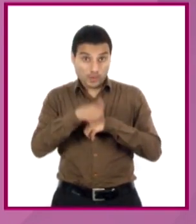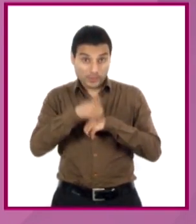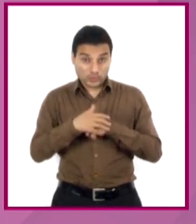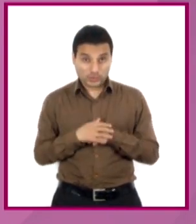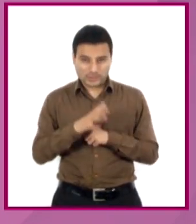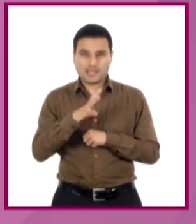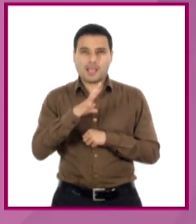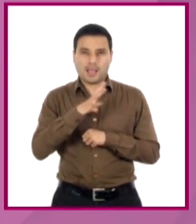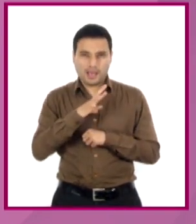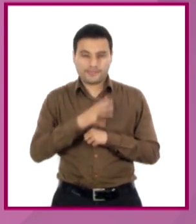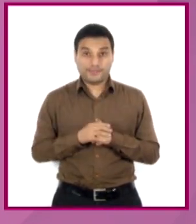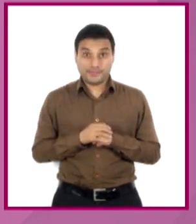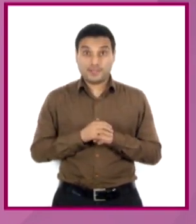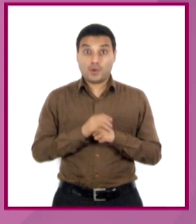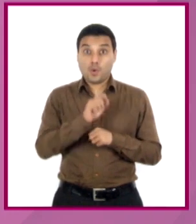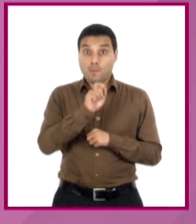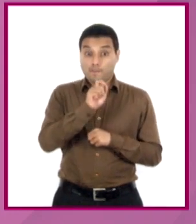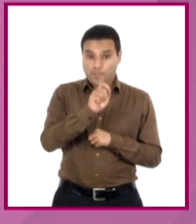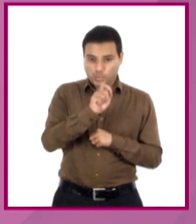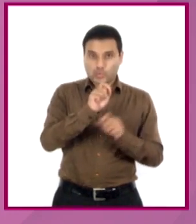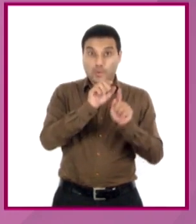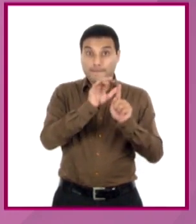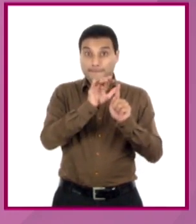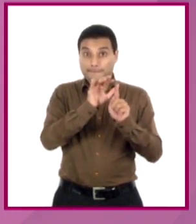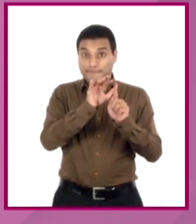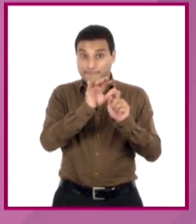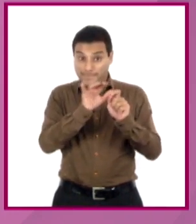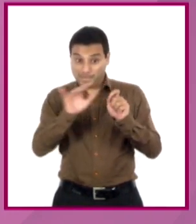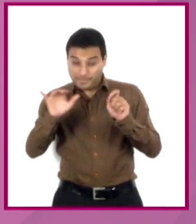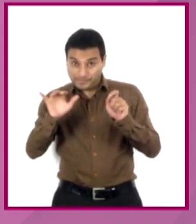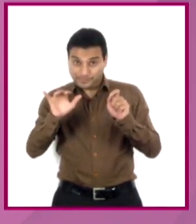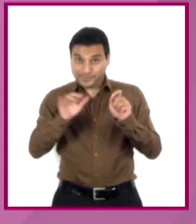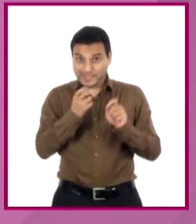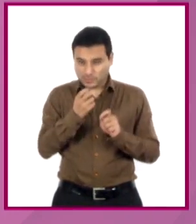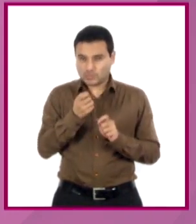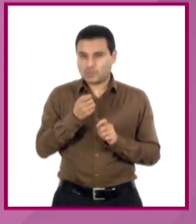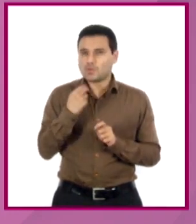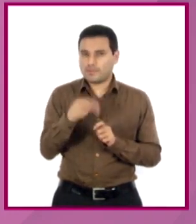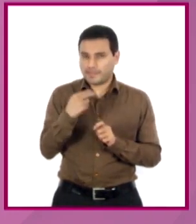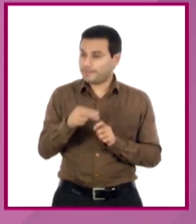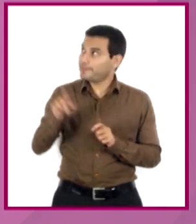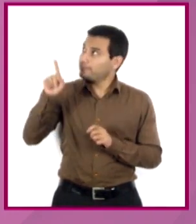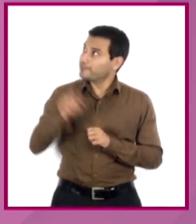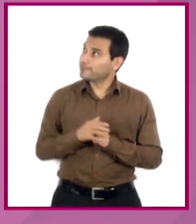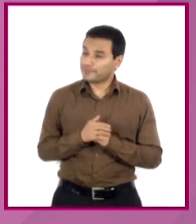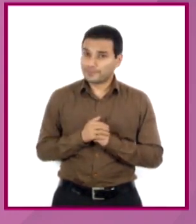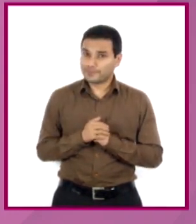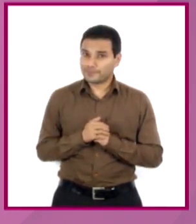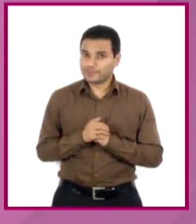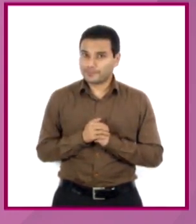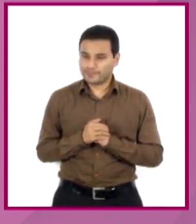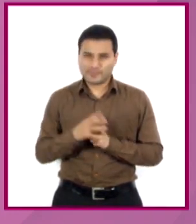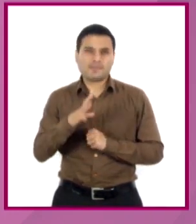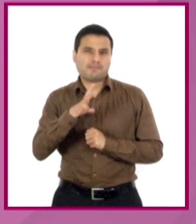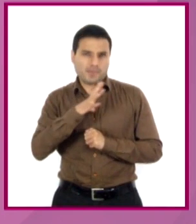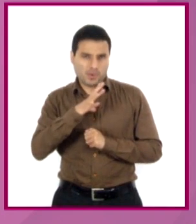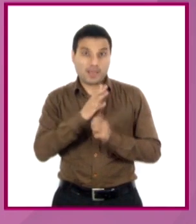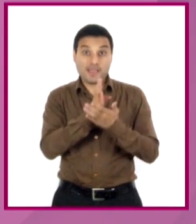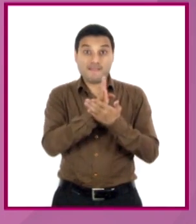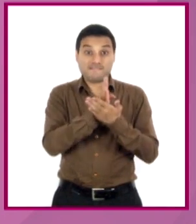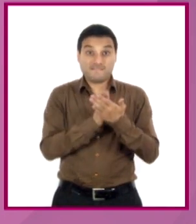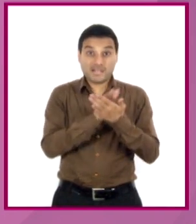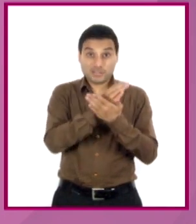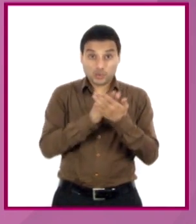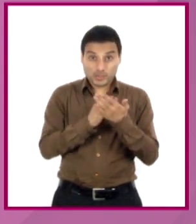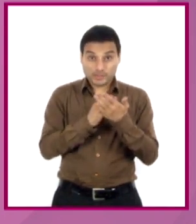cantidad finita de cifras decimales se llaman decimales finitos. En cambio, hay ciertas fracciones no